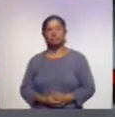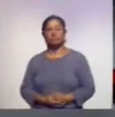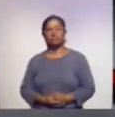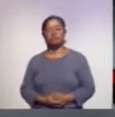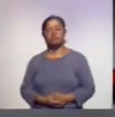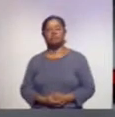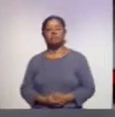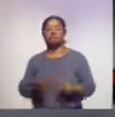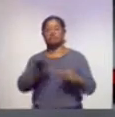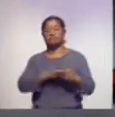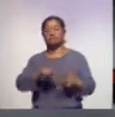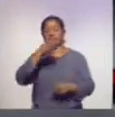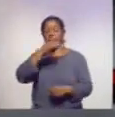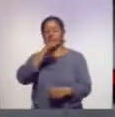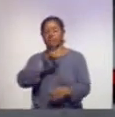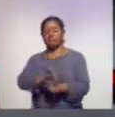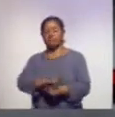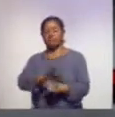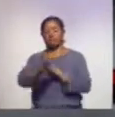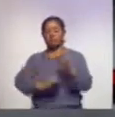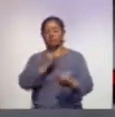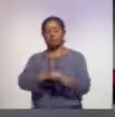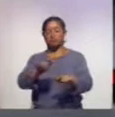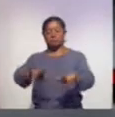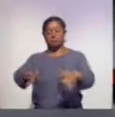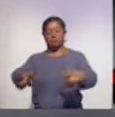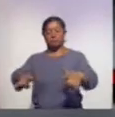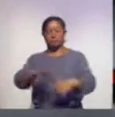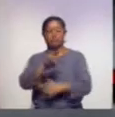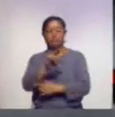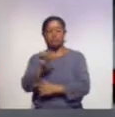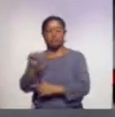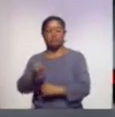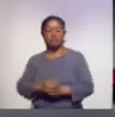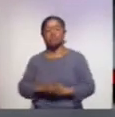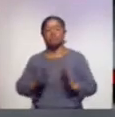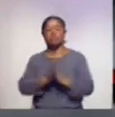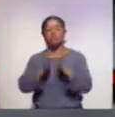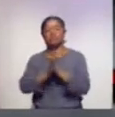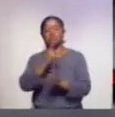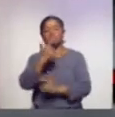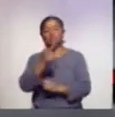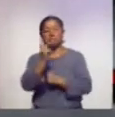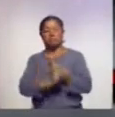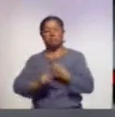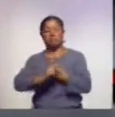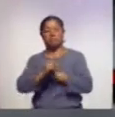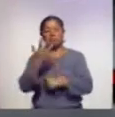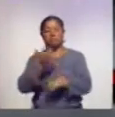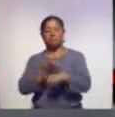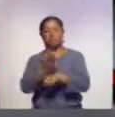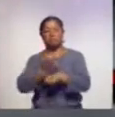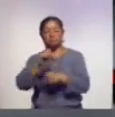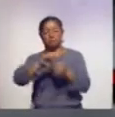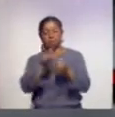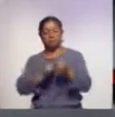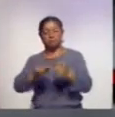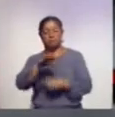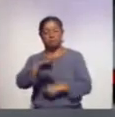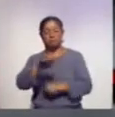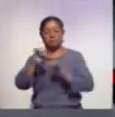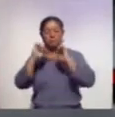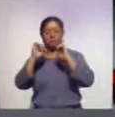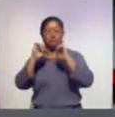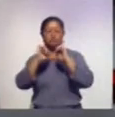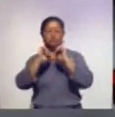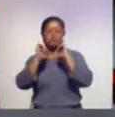Inicia Festival Internacional de Títeres Rosete Aranda. Participan 7 países, 5 estados de la República y 19